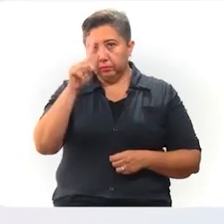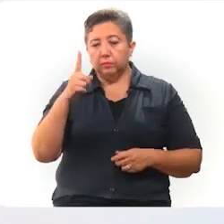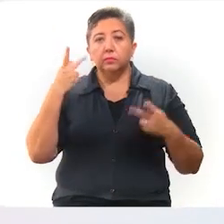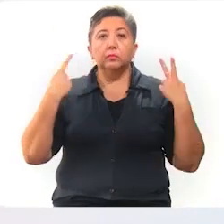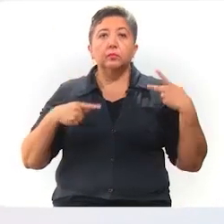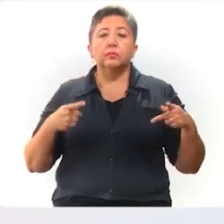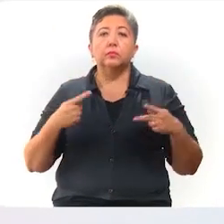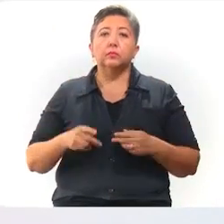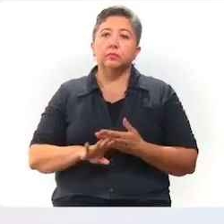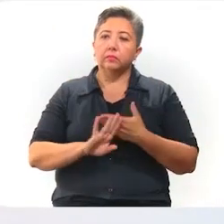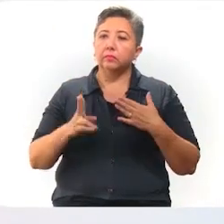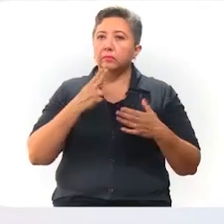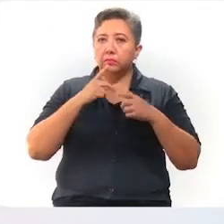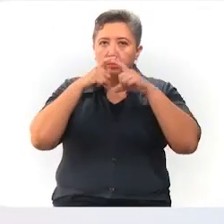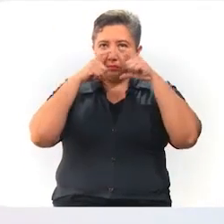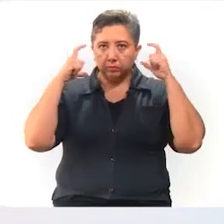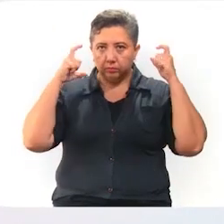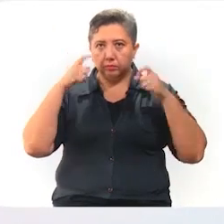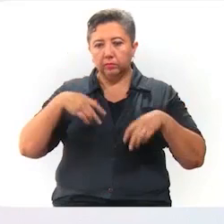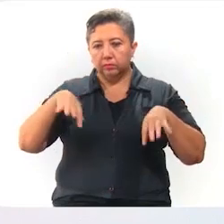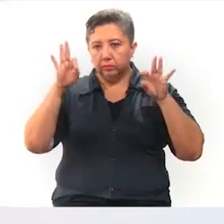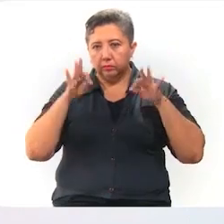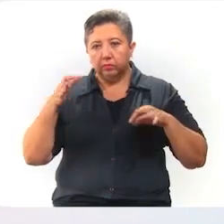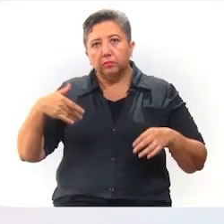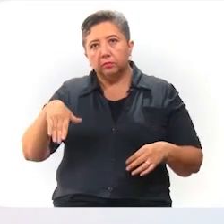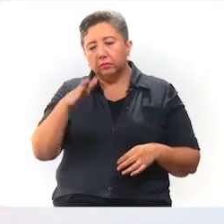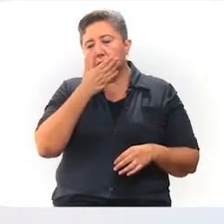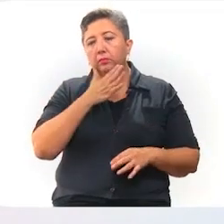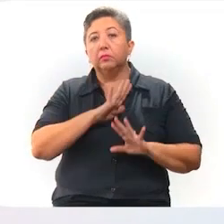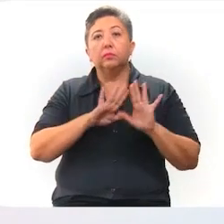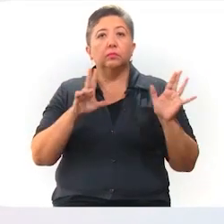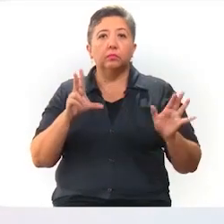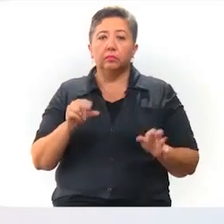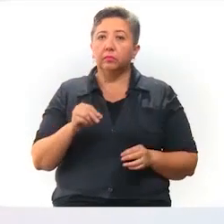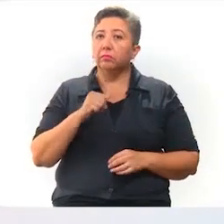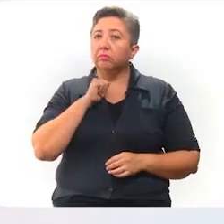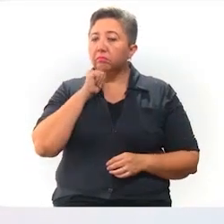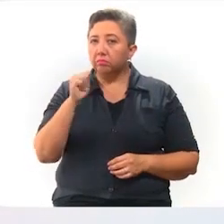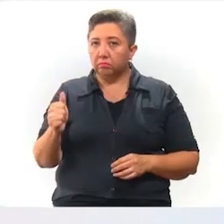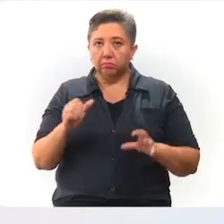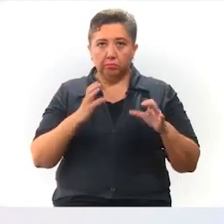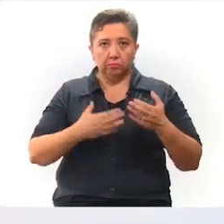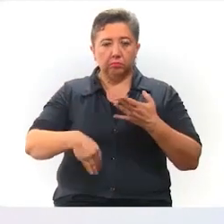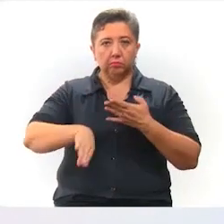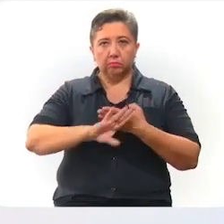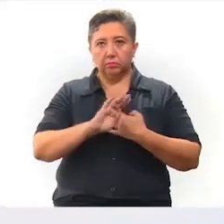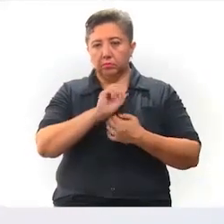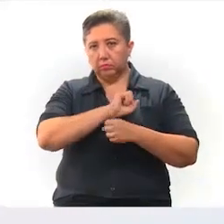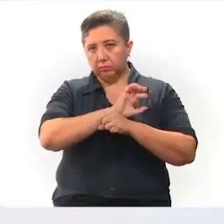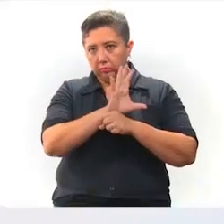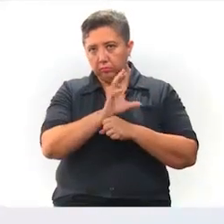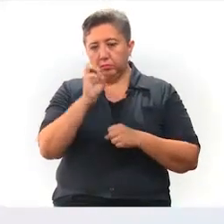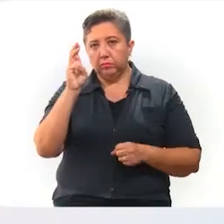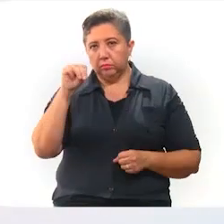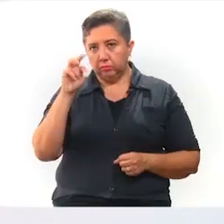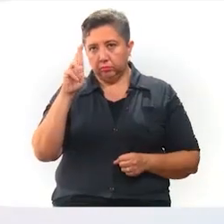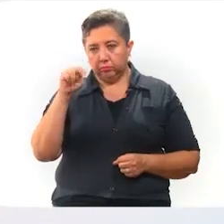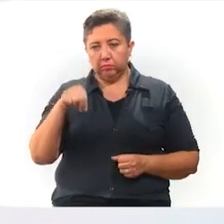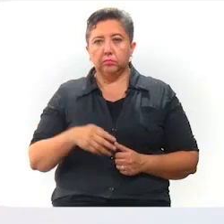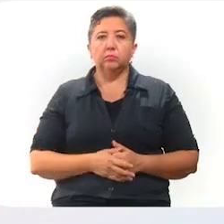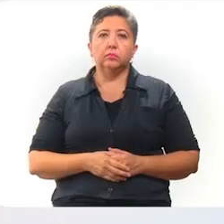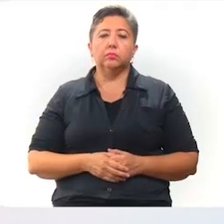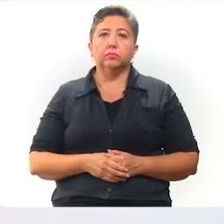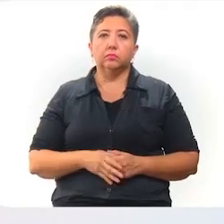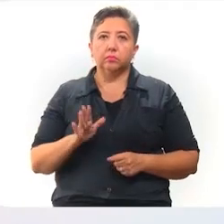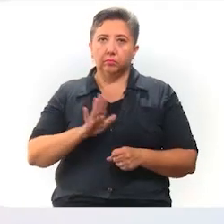la población evitar el uso de cubrebocas de tela o pañoletas, ya que está descrito que no brinda ninguna protección contra el COVID, incluida la variante